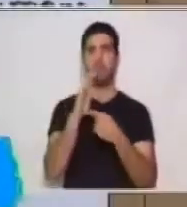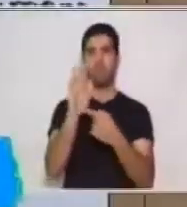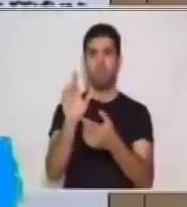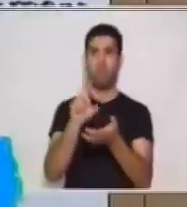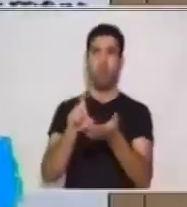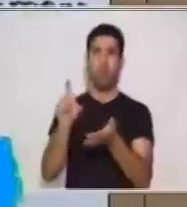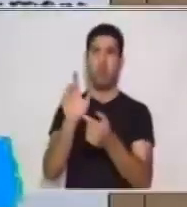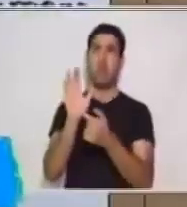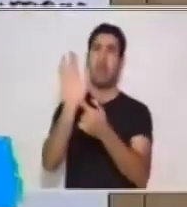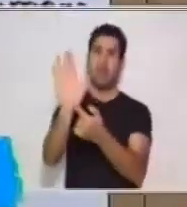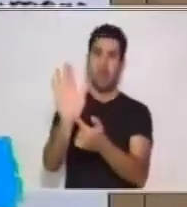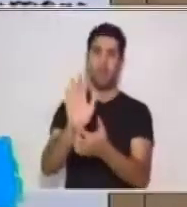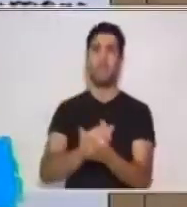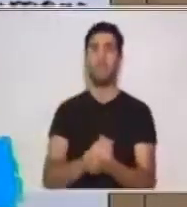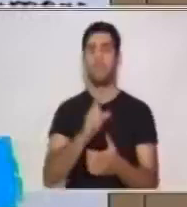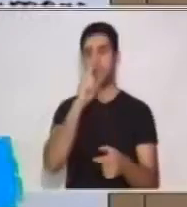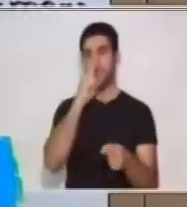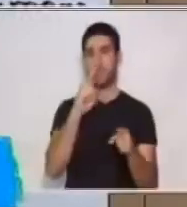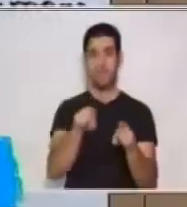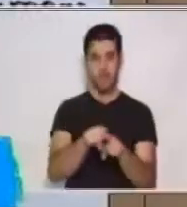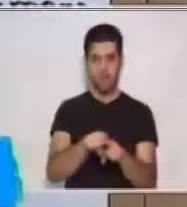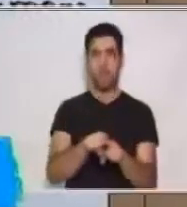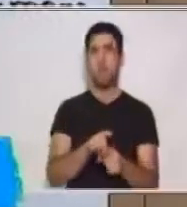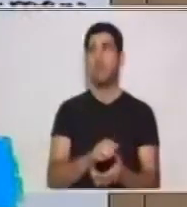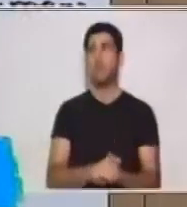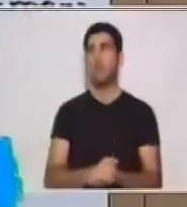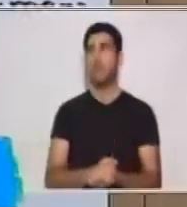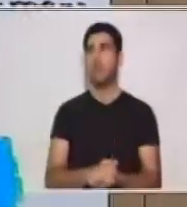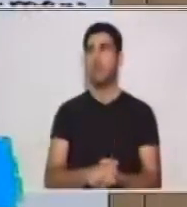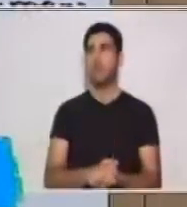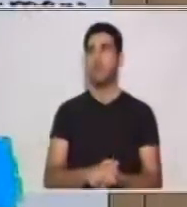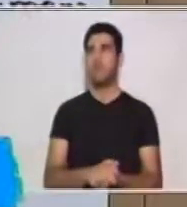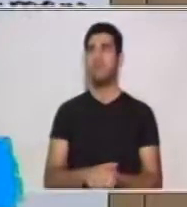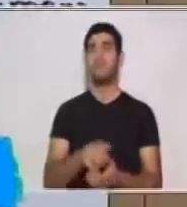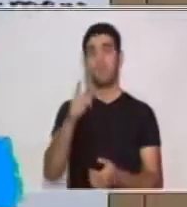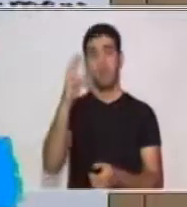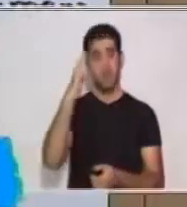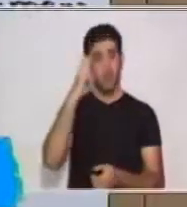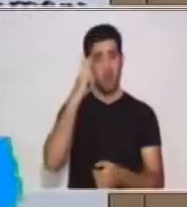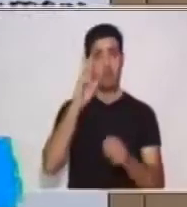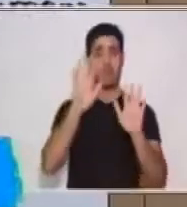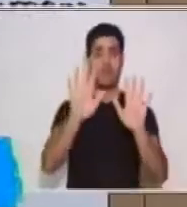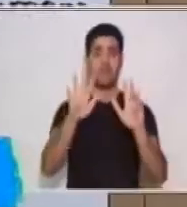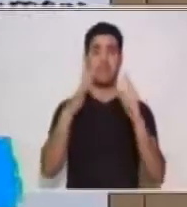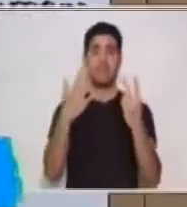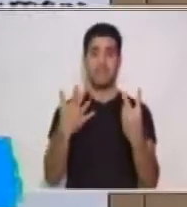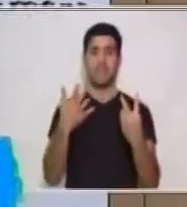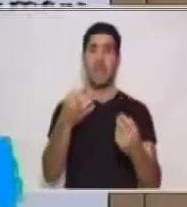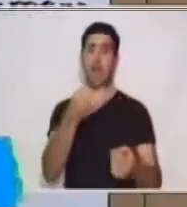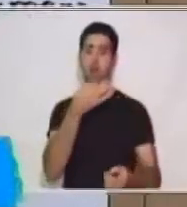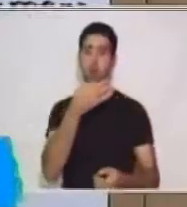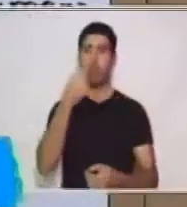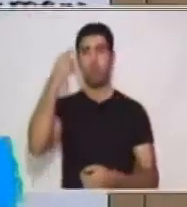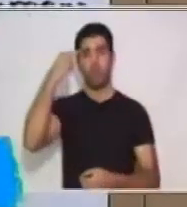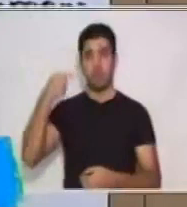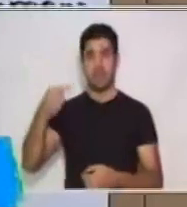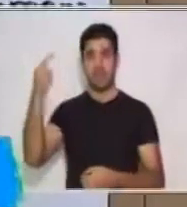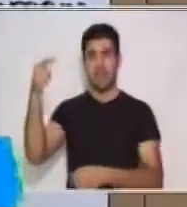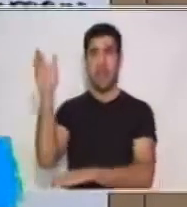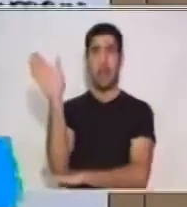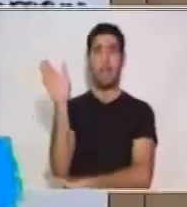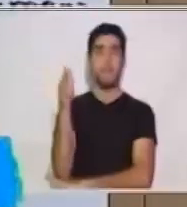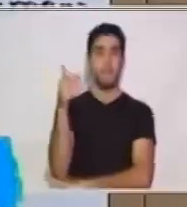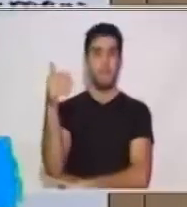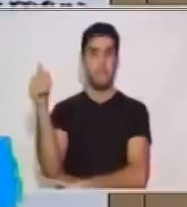establecimientos. También te comparto, ¿verdad?, que el 17 de agosto es el Día de la Bandera